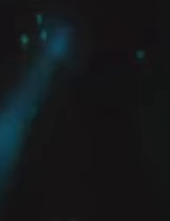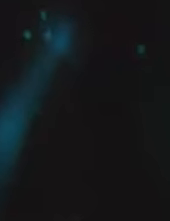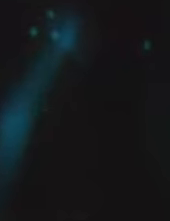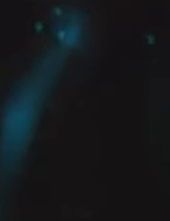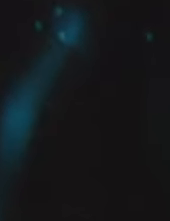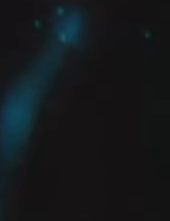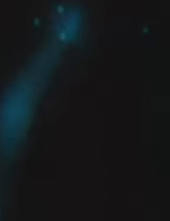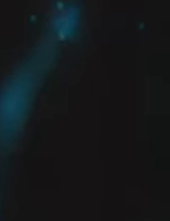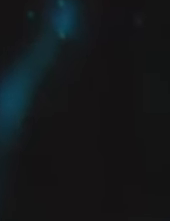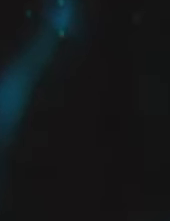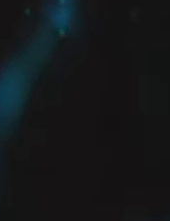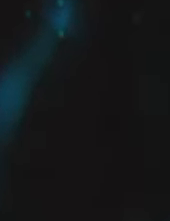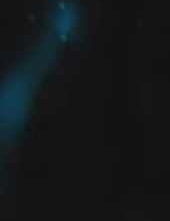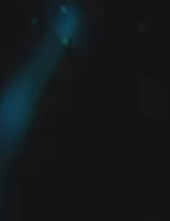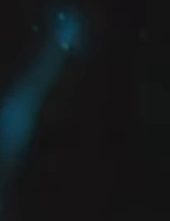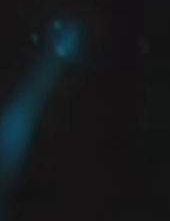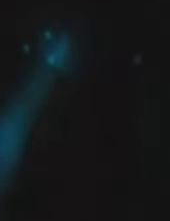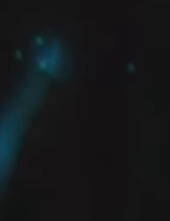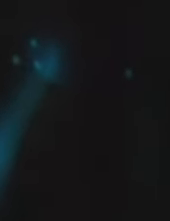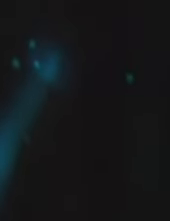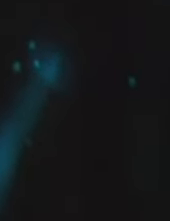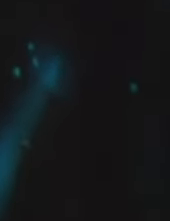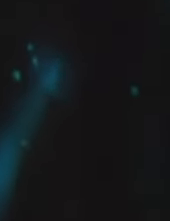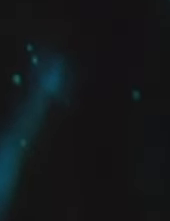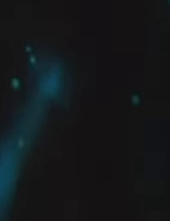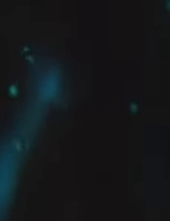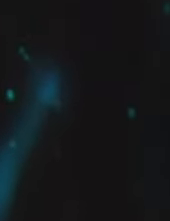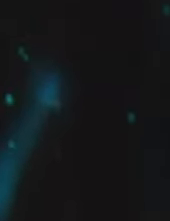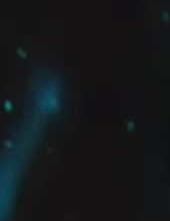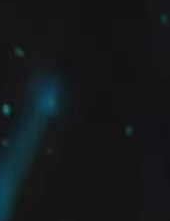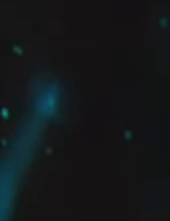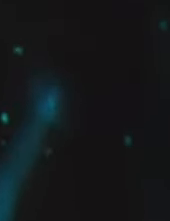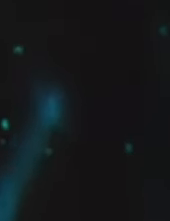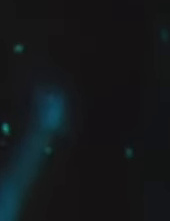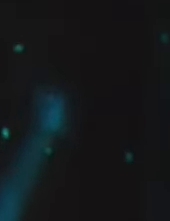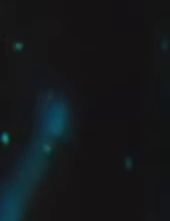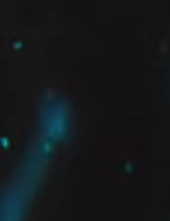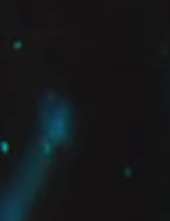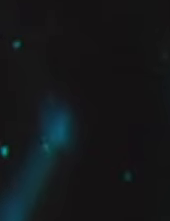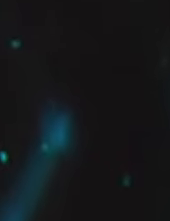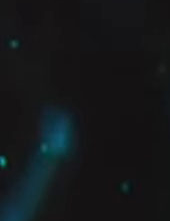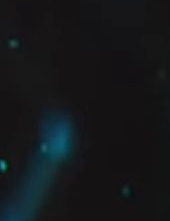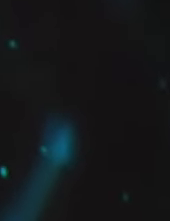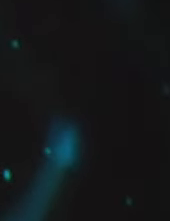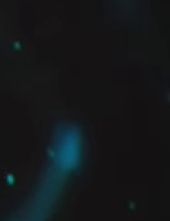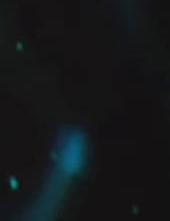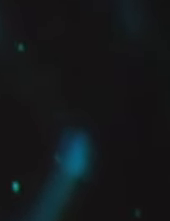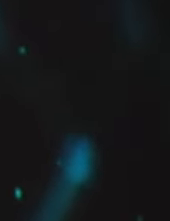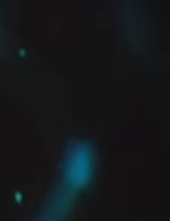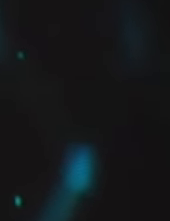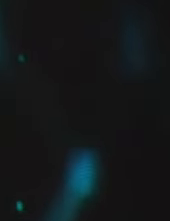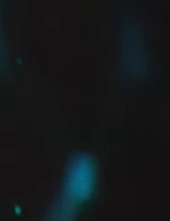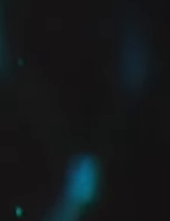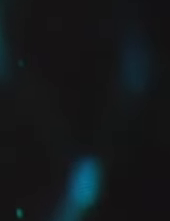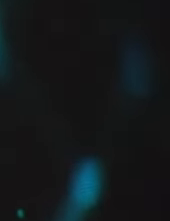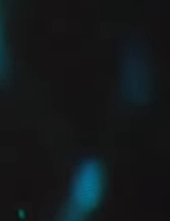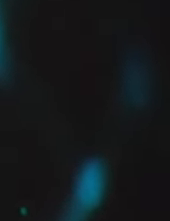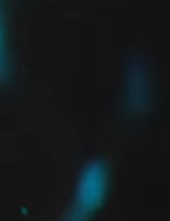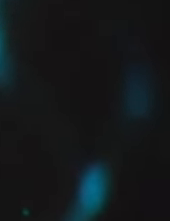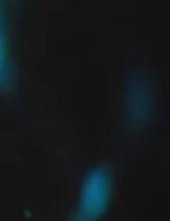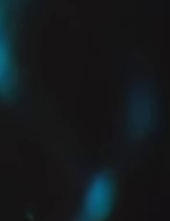senado usv Canal de la Universidad de chile se han Unido también CNN chile eh